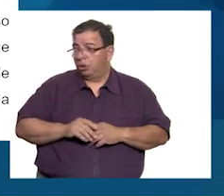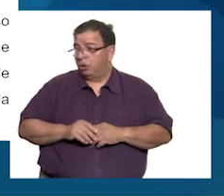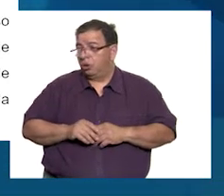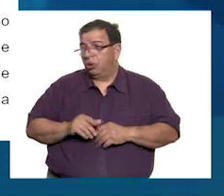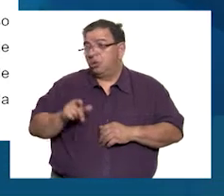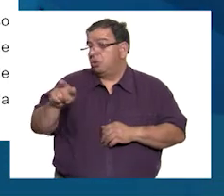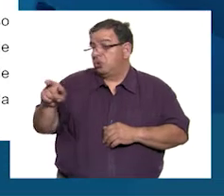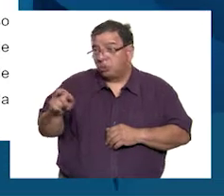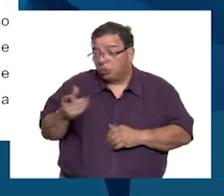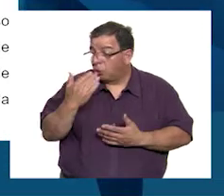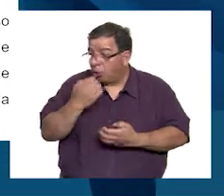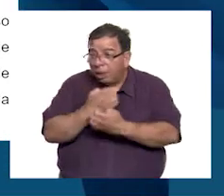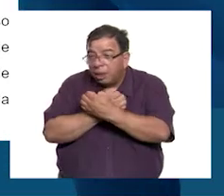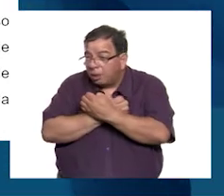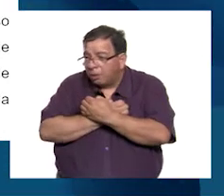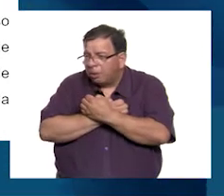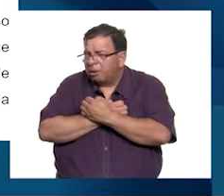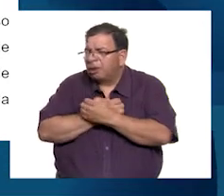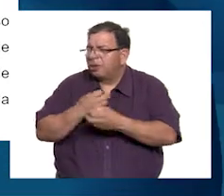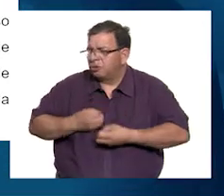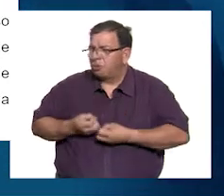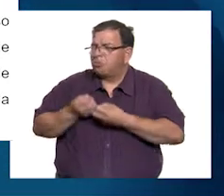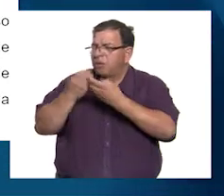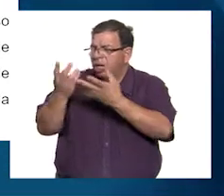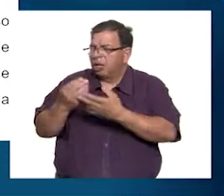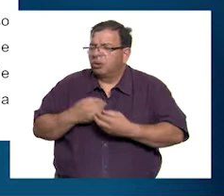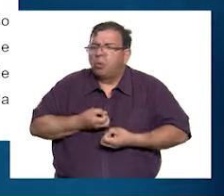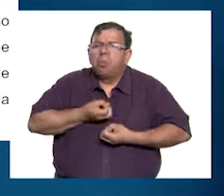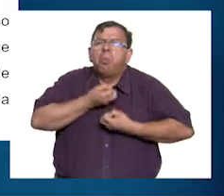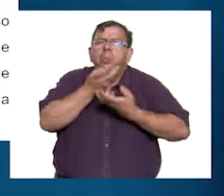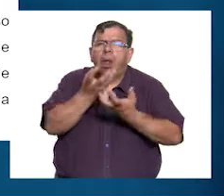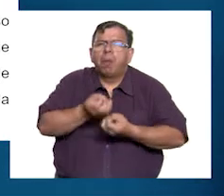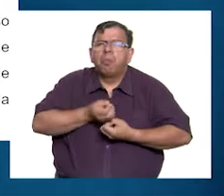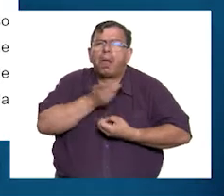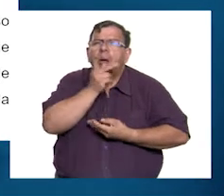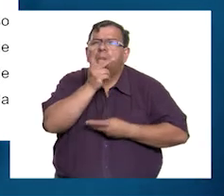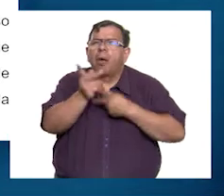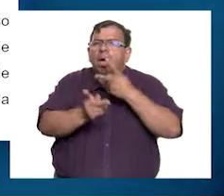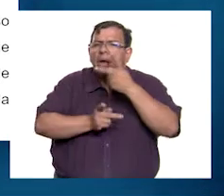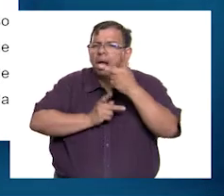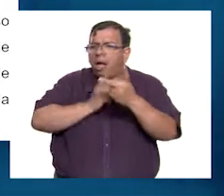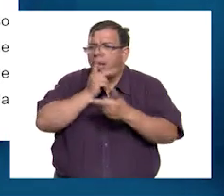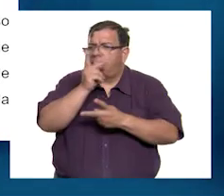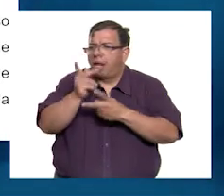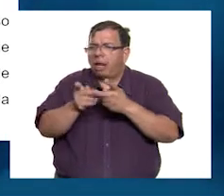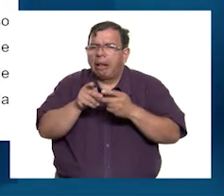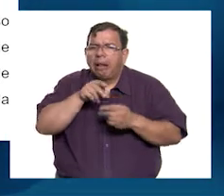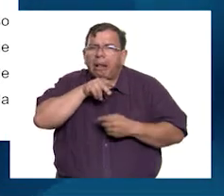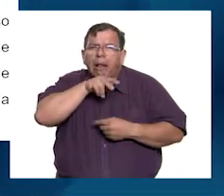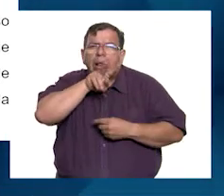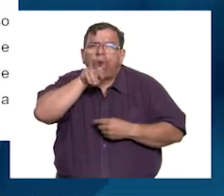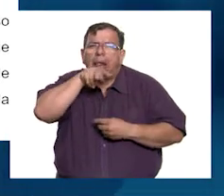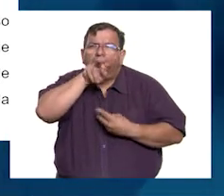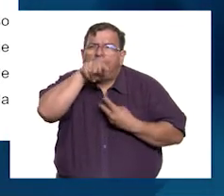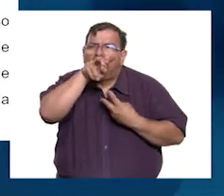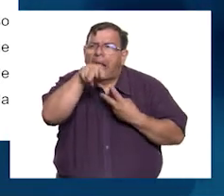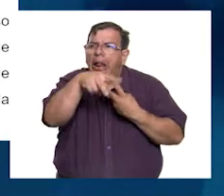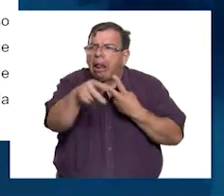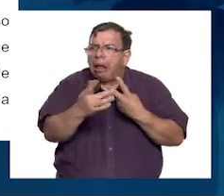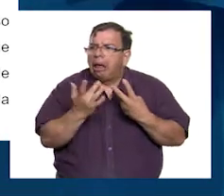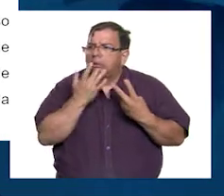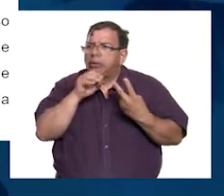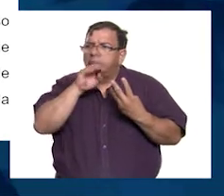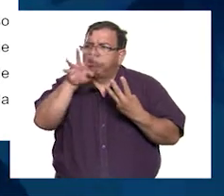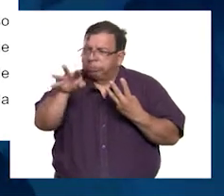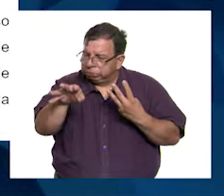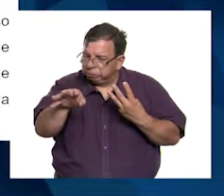poco complaciente, os otorgaré el don de que a cada palabra que digáis os salga de la boca una serpiente o un sapo.